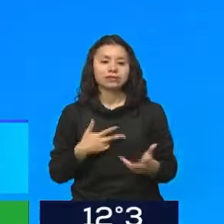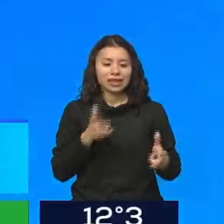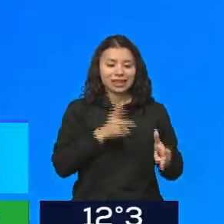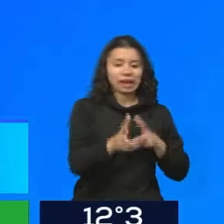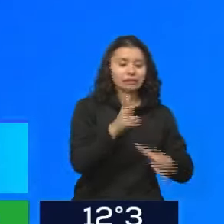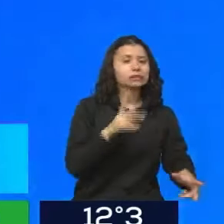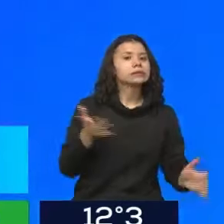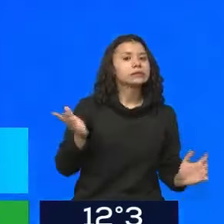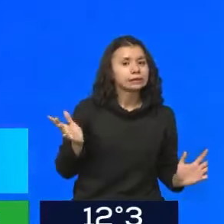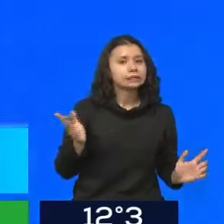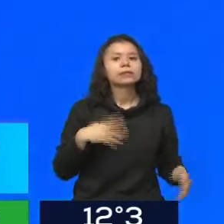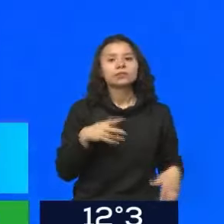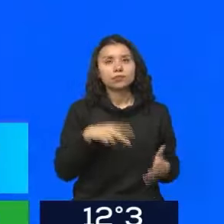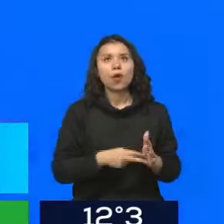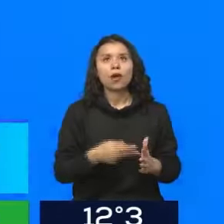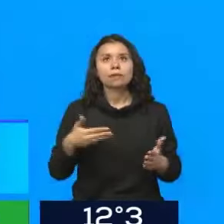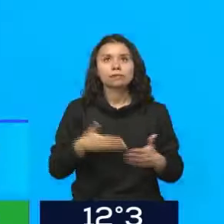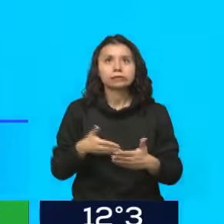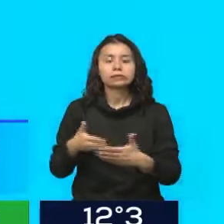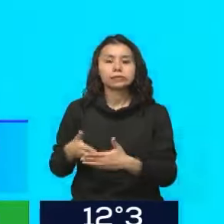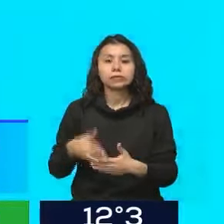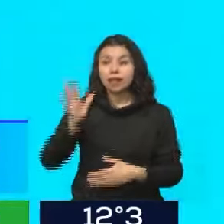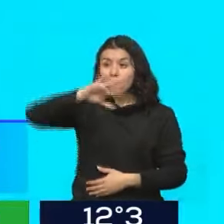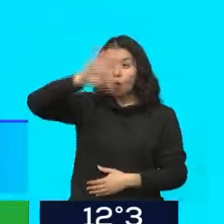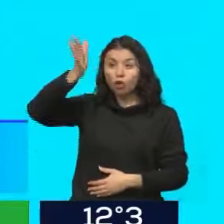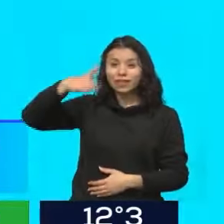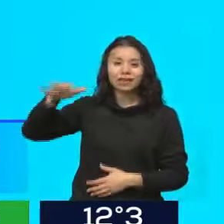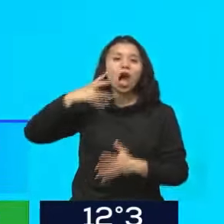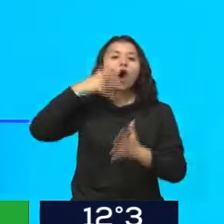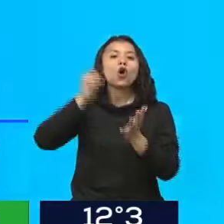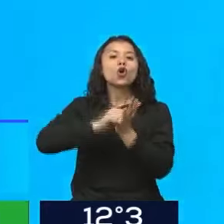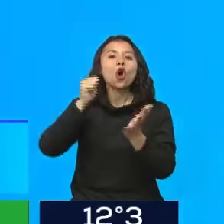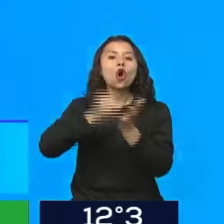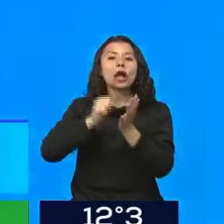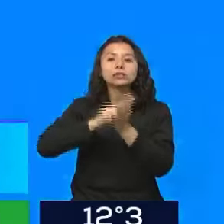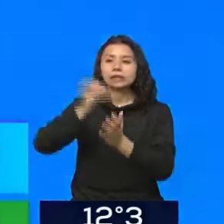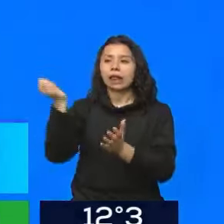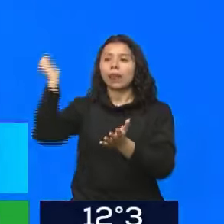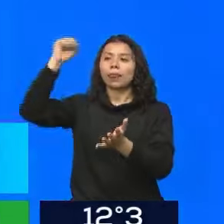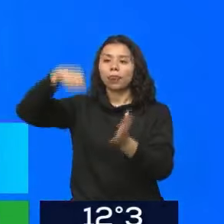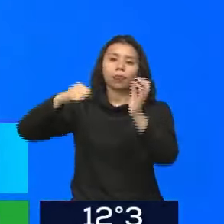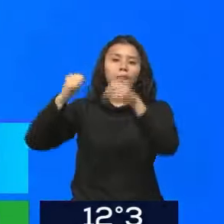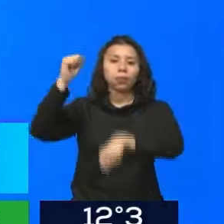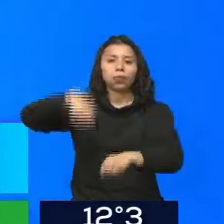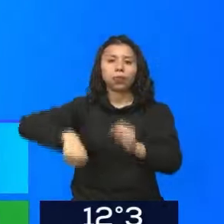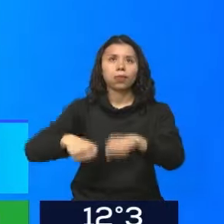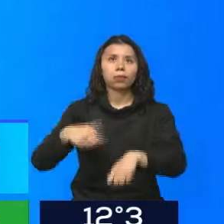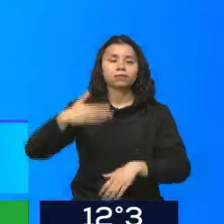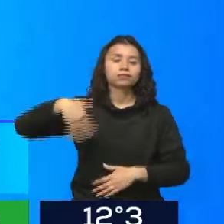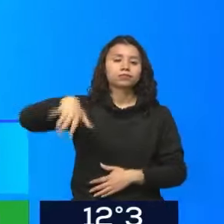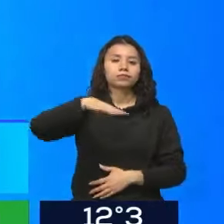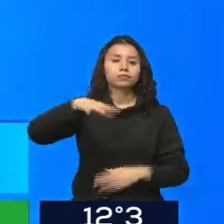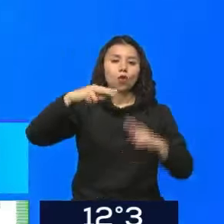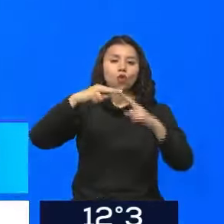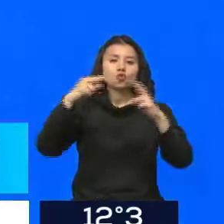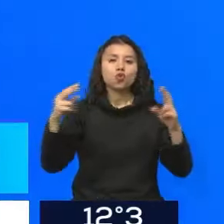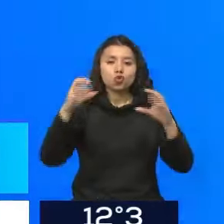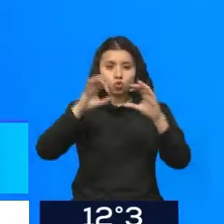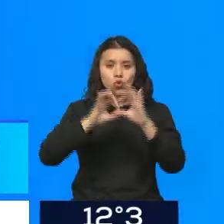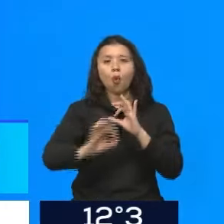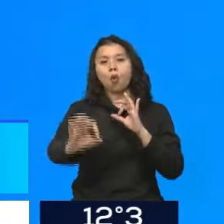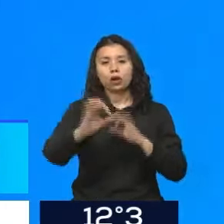montaña se produjo un desprendimiento de rocas en la ruta 7 a la altura del túnel 11 de Cortaderas, por lo que el tránsito se interrumpió